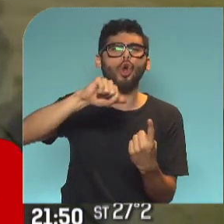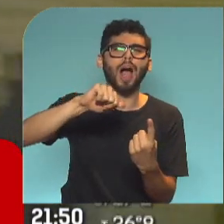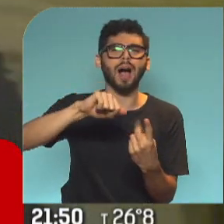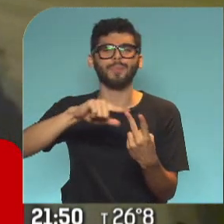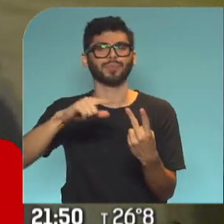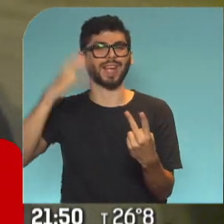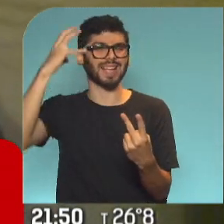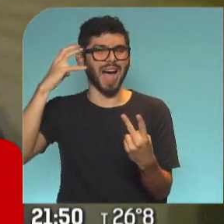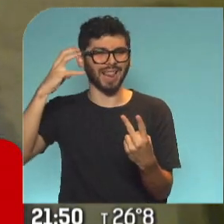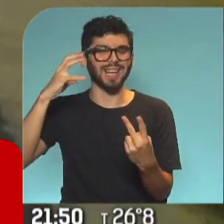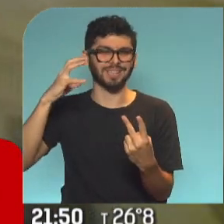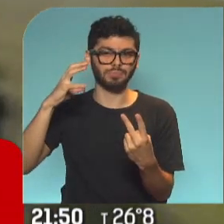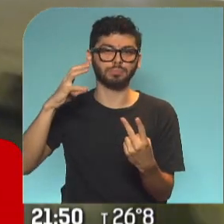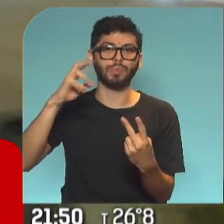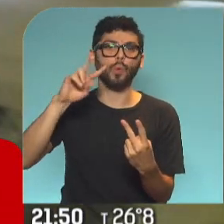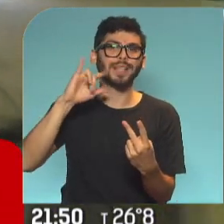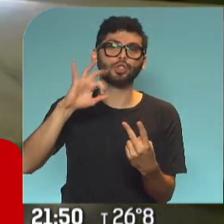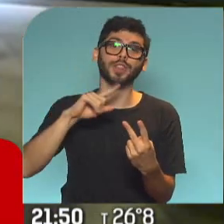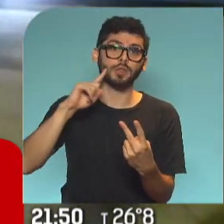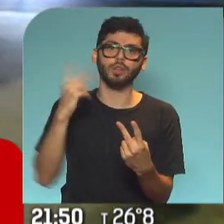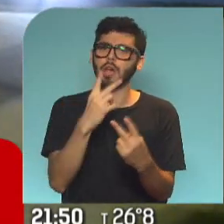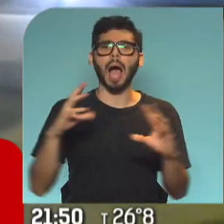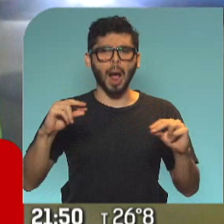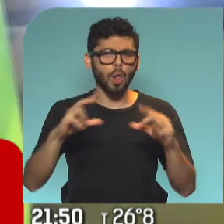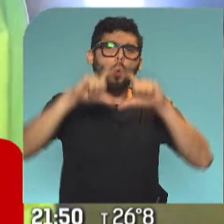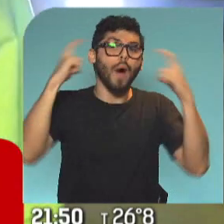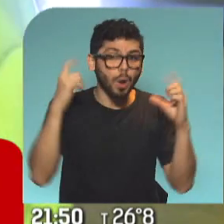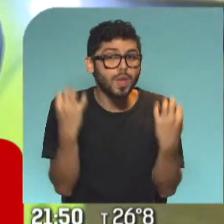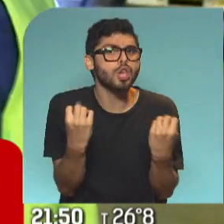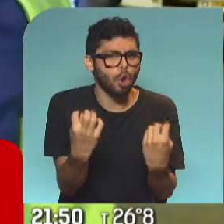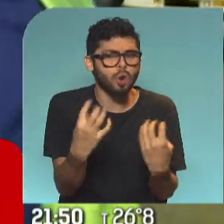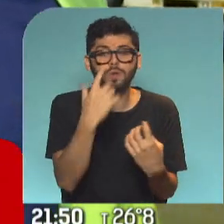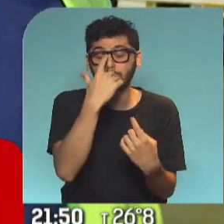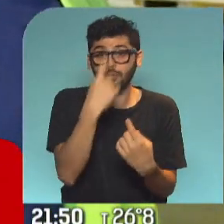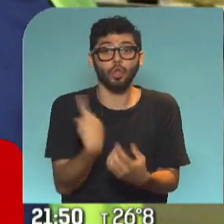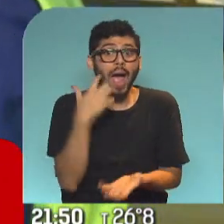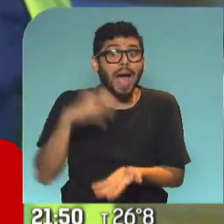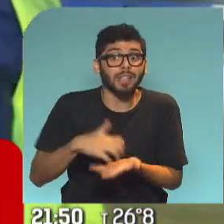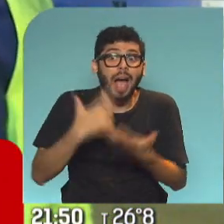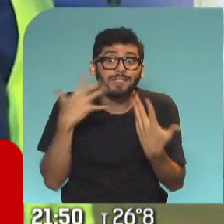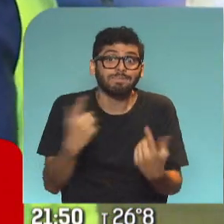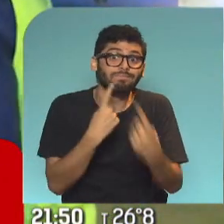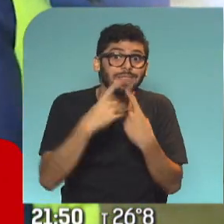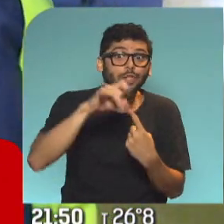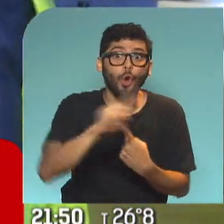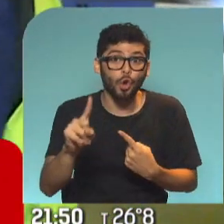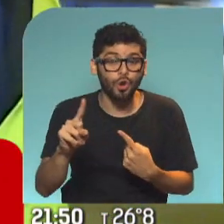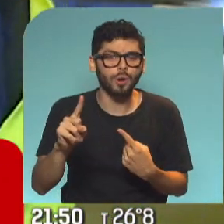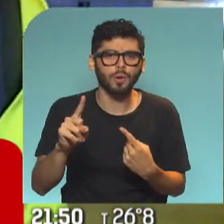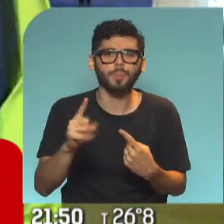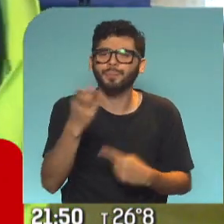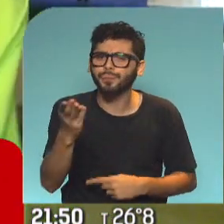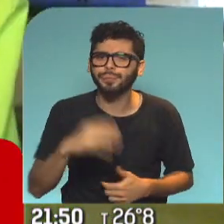dialogando, barbijo puesto y esperando nosotros la expectativa de tener la palabra de alguno de ellos.